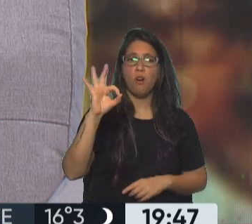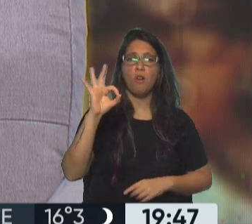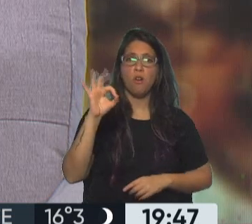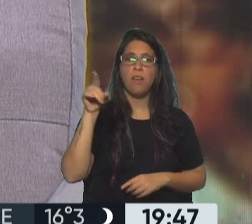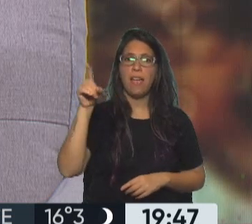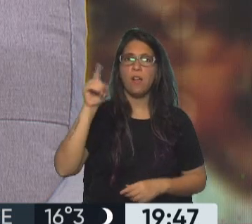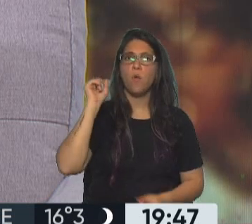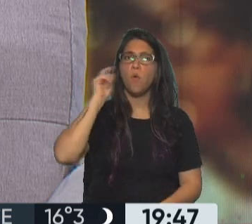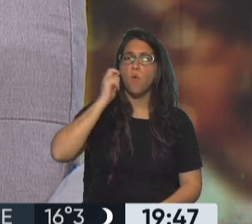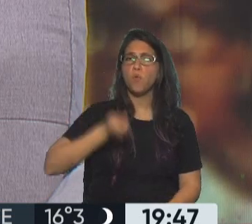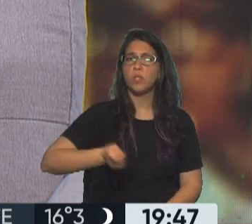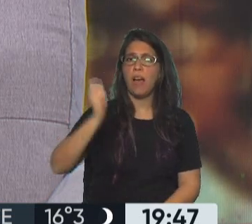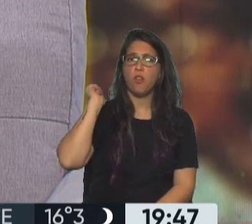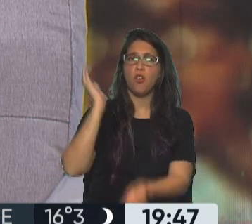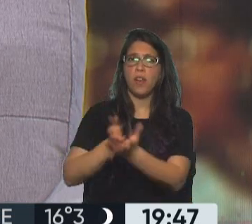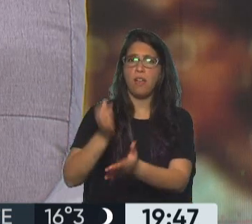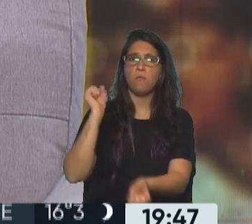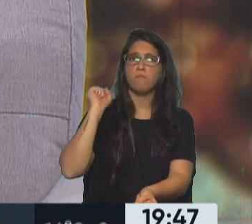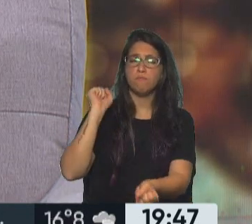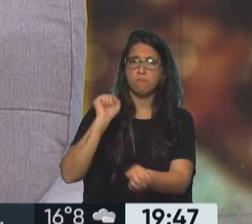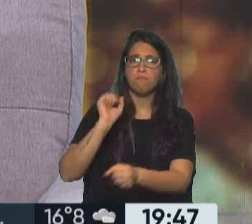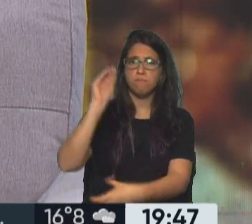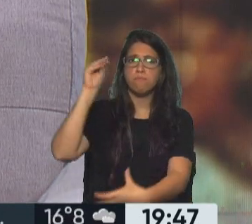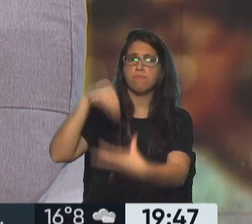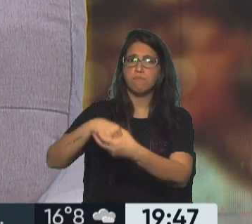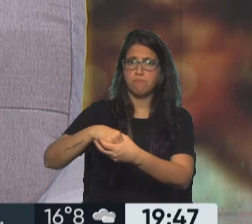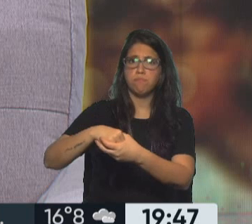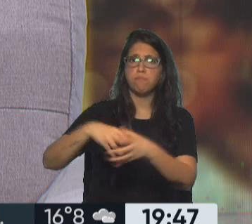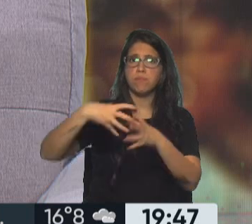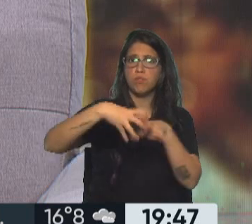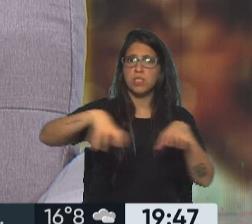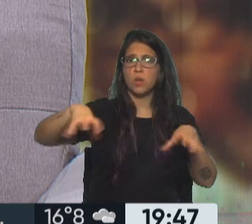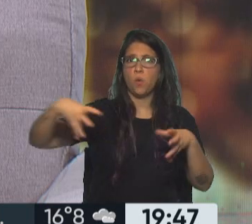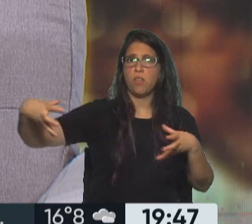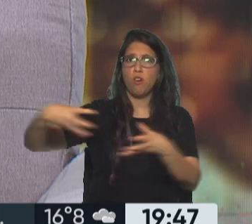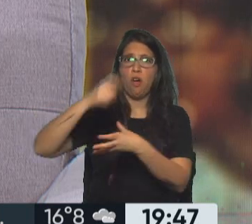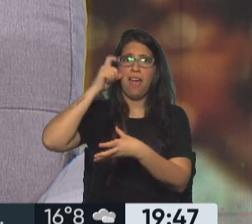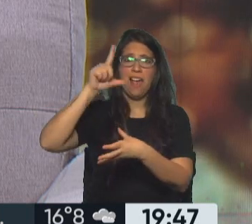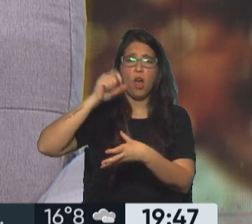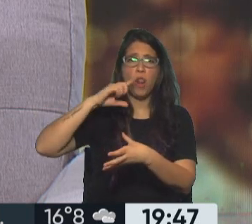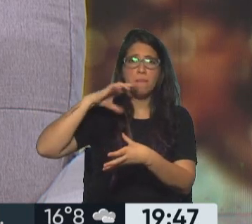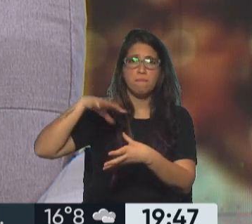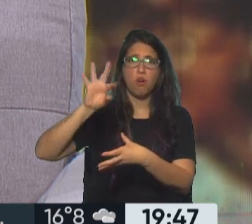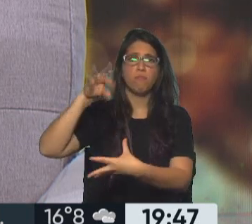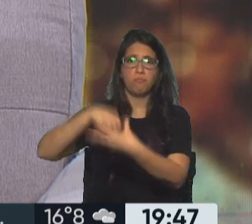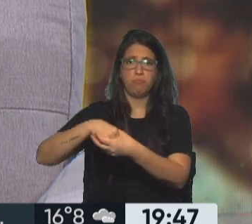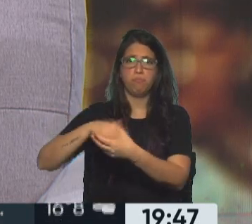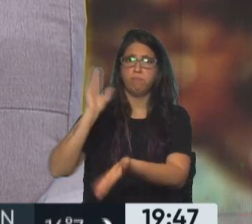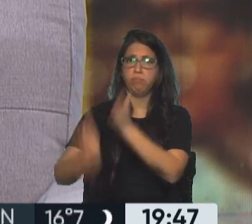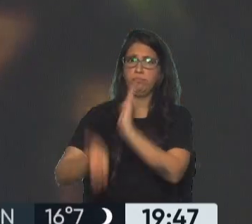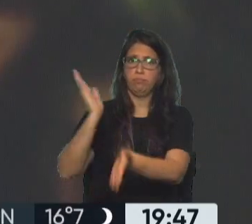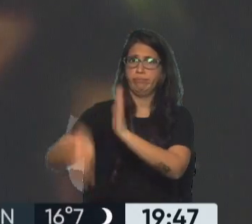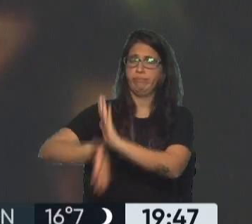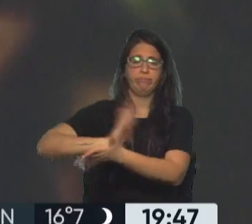juzgado y condenado por crímenes de lesa humanidad por su participación en el circuito atlético Banco y el Olimpo. ¿Cuándo vos